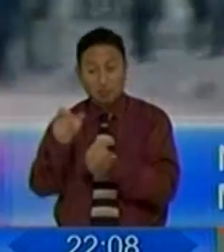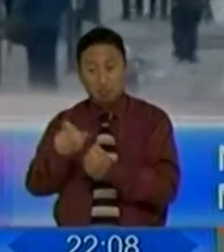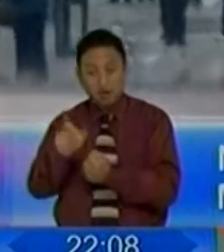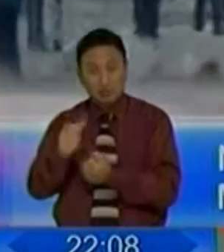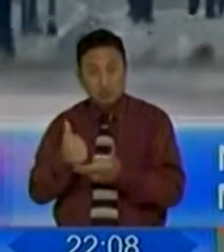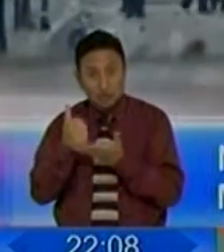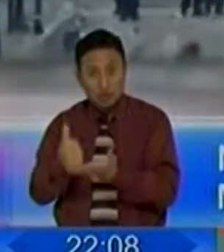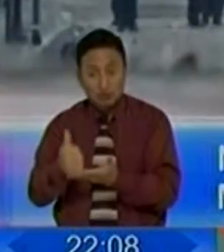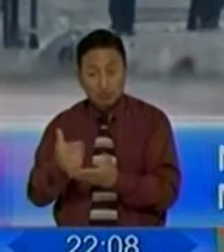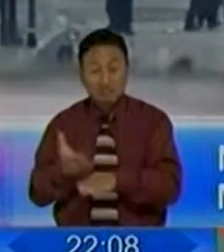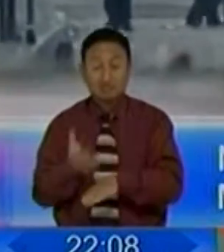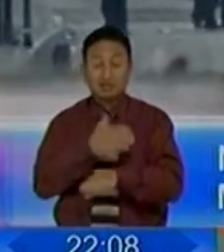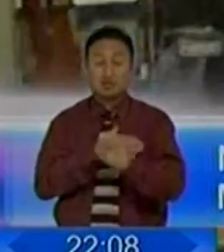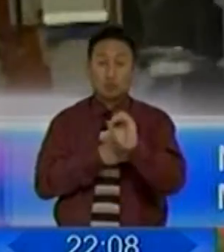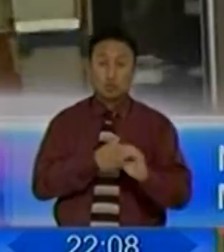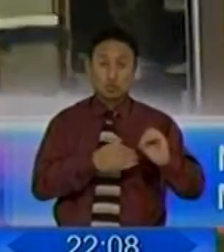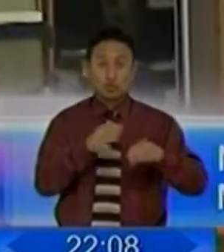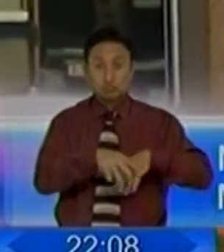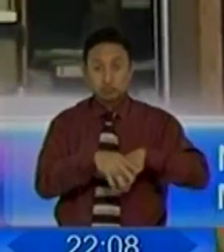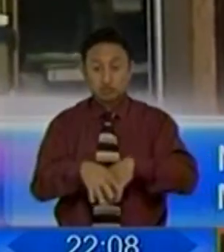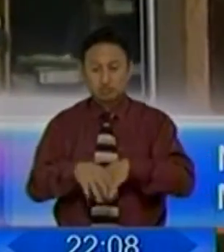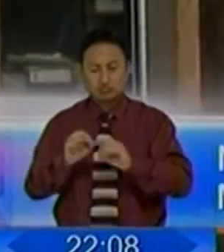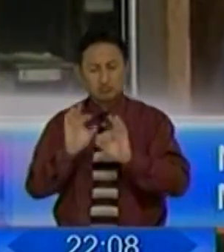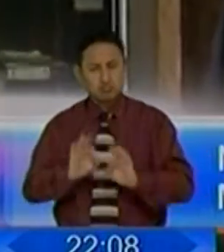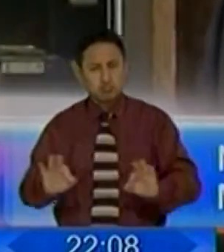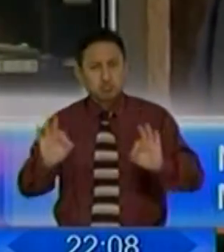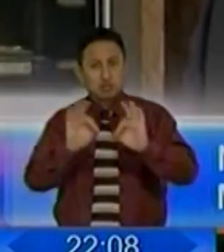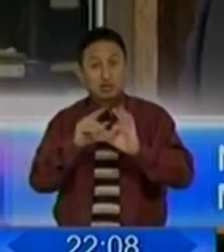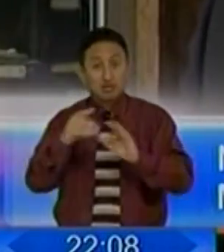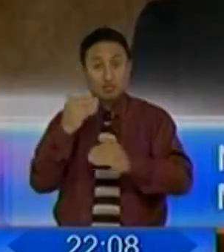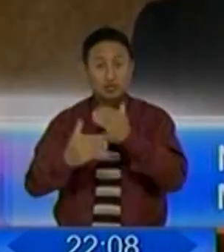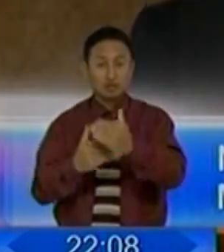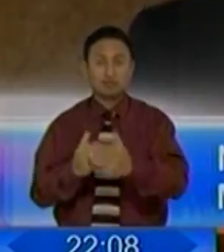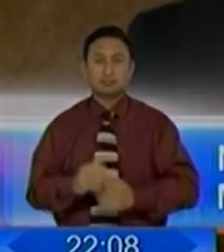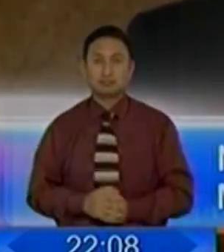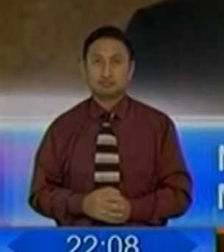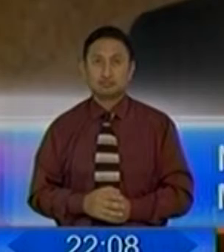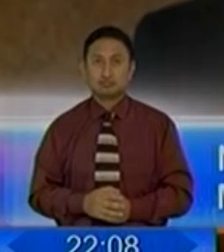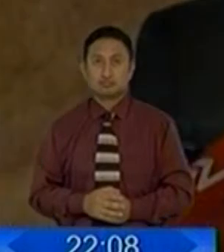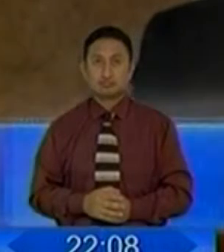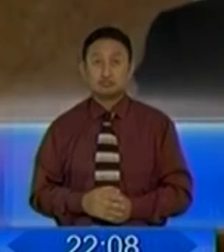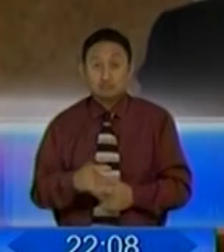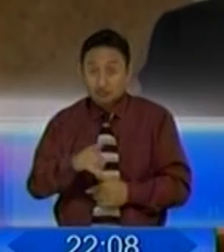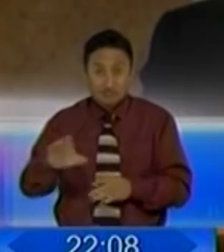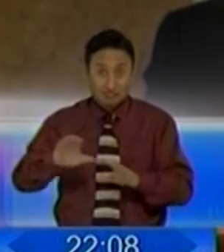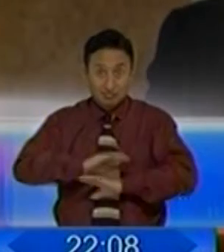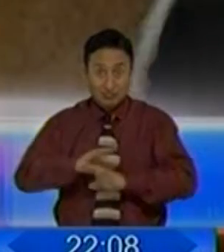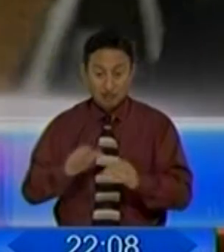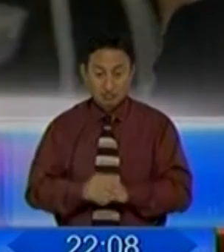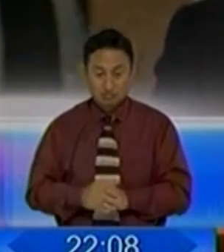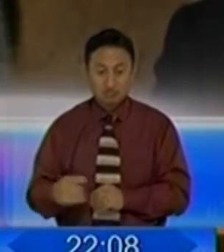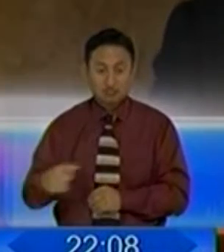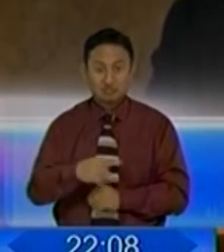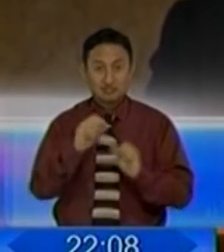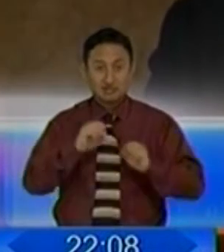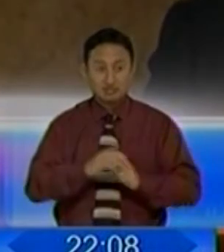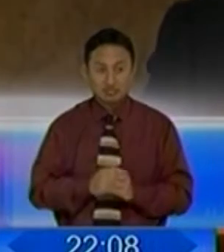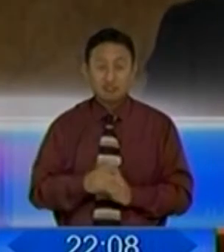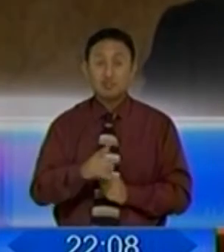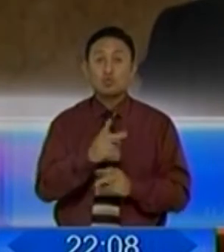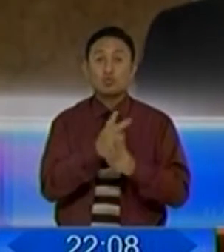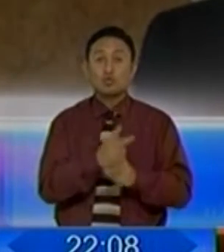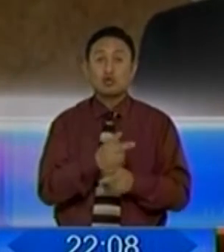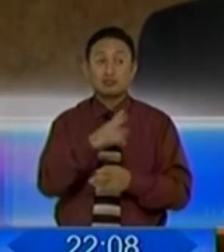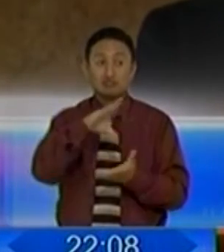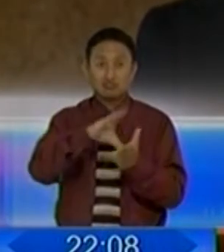víctimas de las protestas de octubre, será de suma importancia dentro del proceso. Aún violando todo eso, se las arregló para fracasar en el cuidado